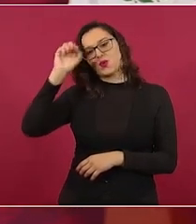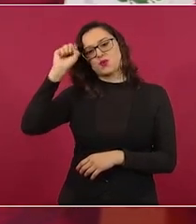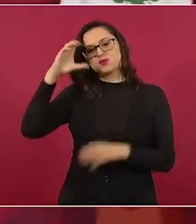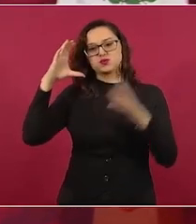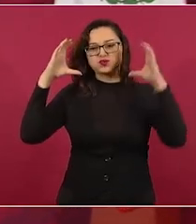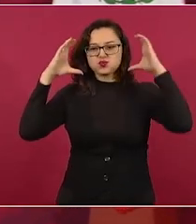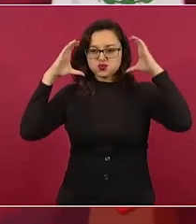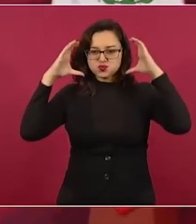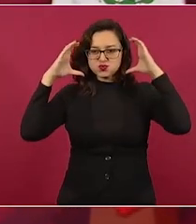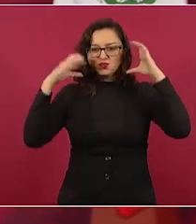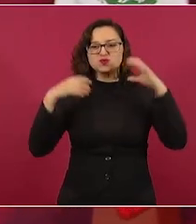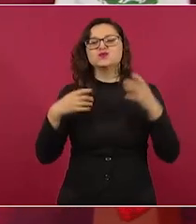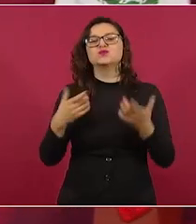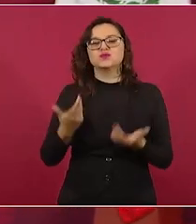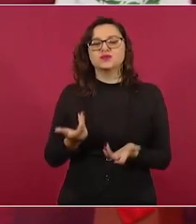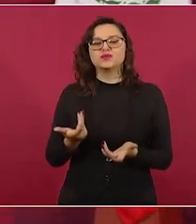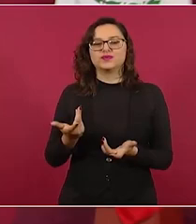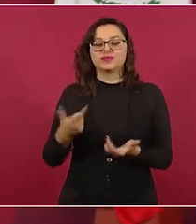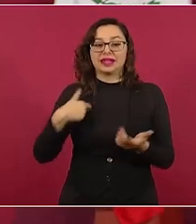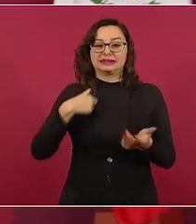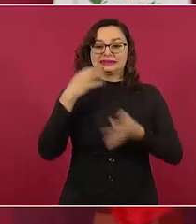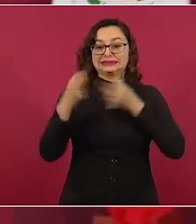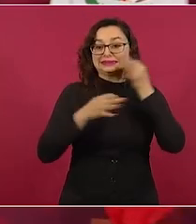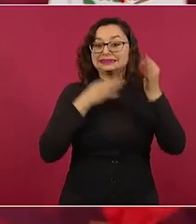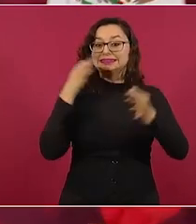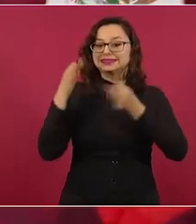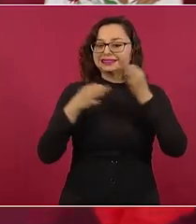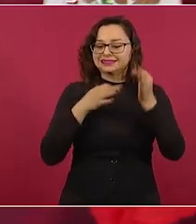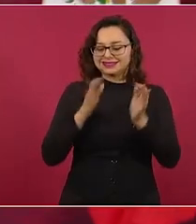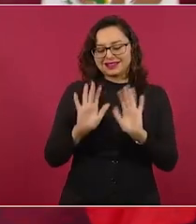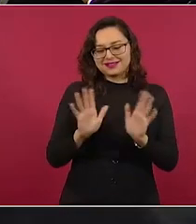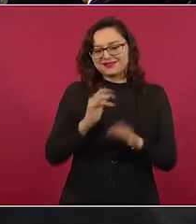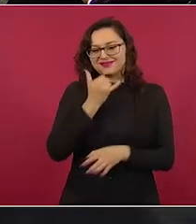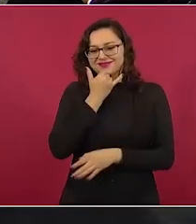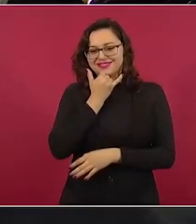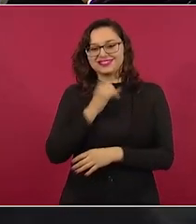aquí haciendo publicidad. Bueno,